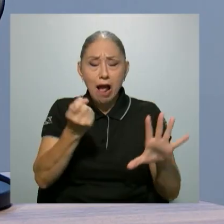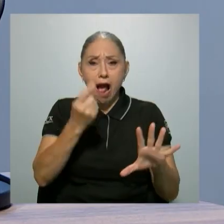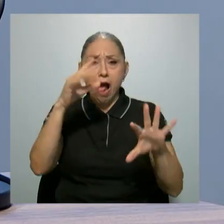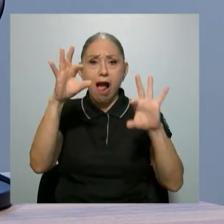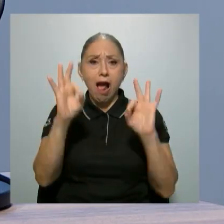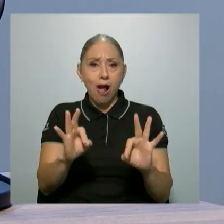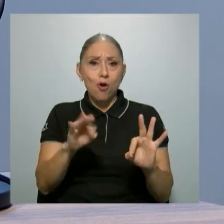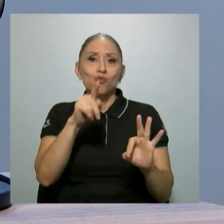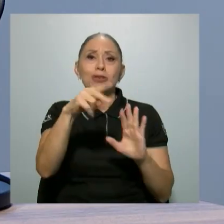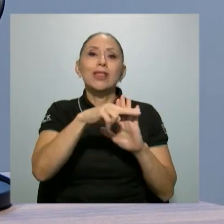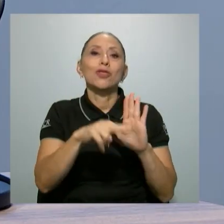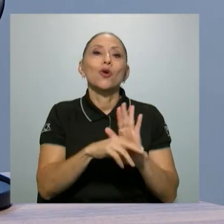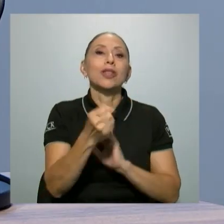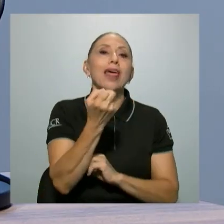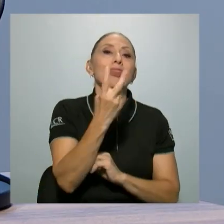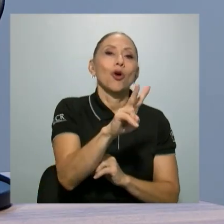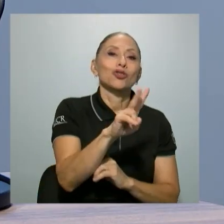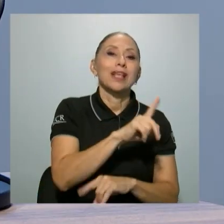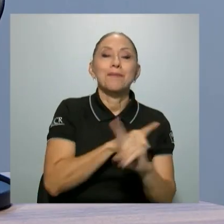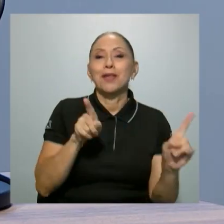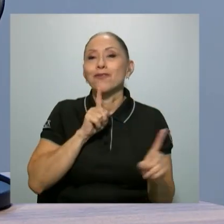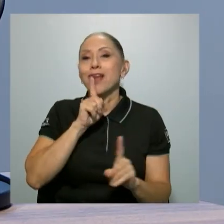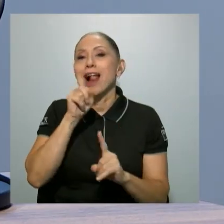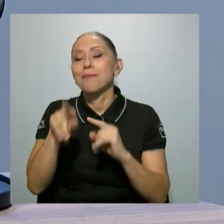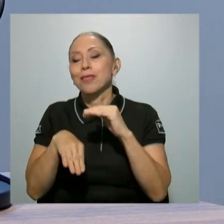hablando, usted no habla. Por favor, cuéntenos